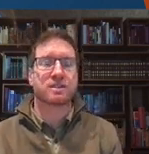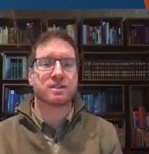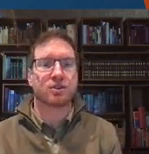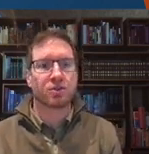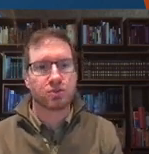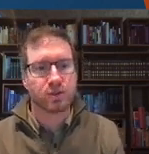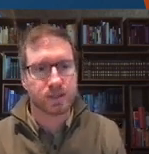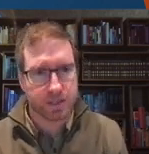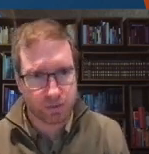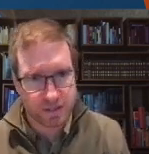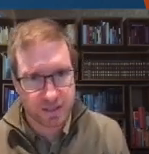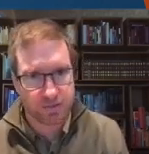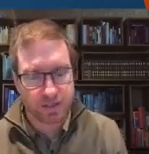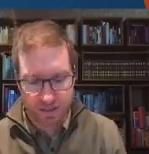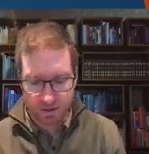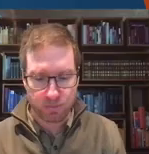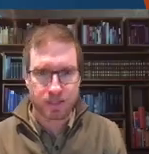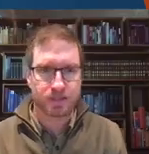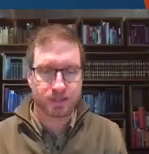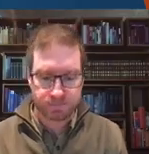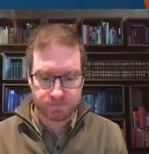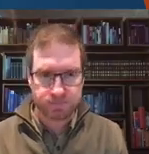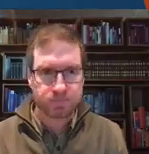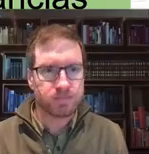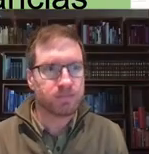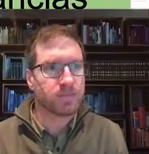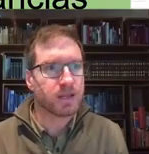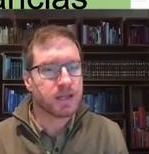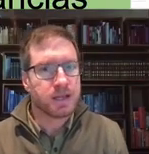que estamos haciendo en conjunto entre UNICEF y OPS.